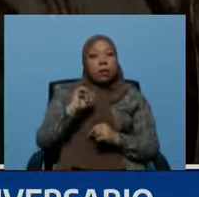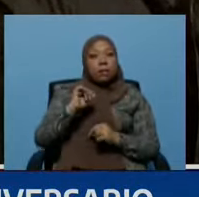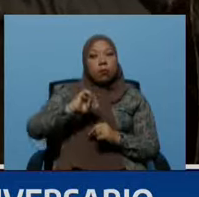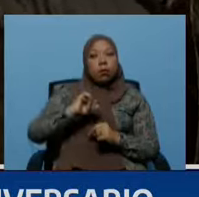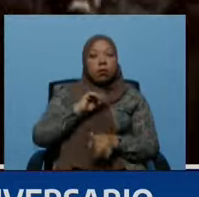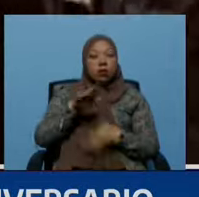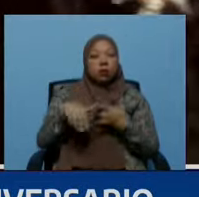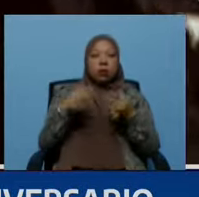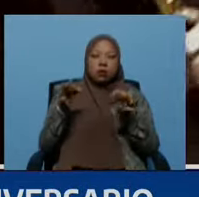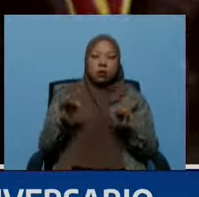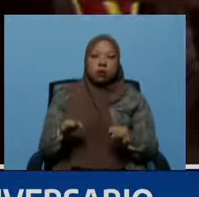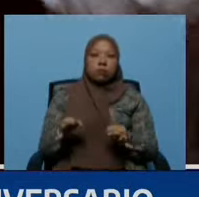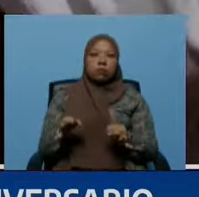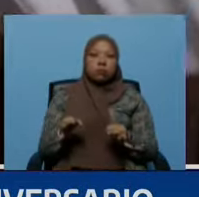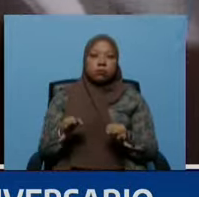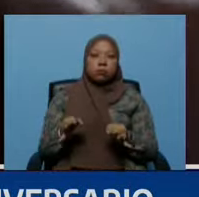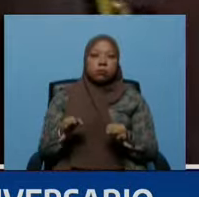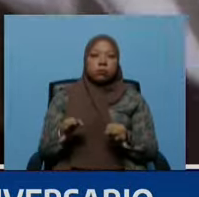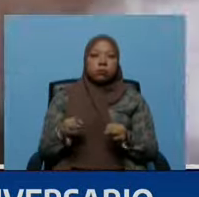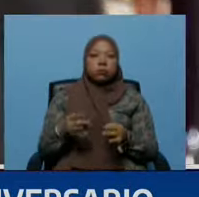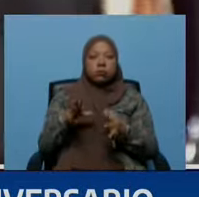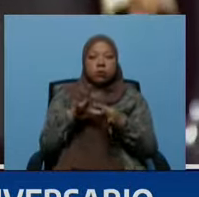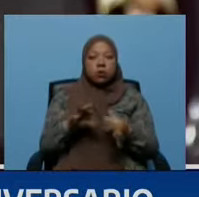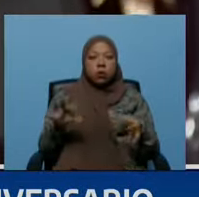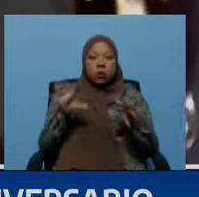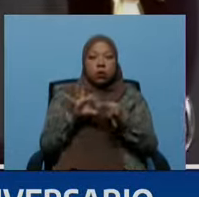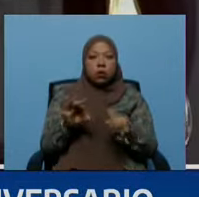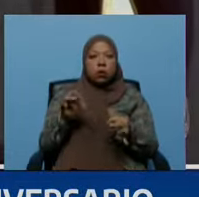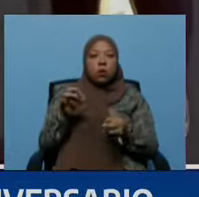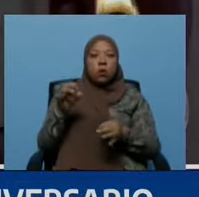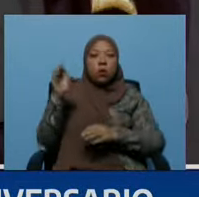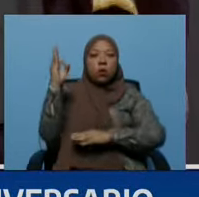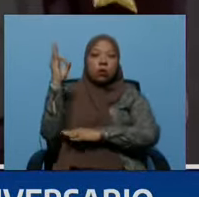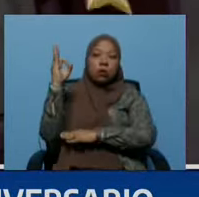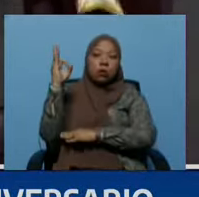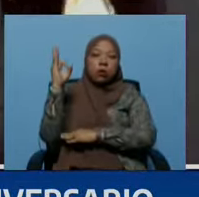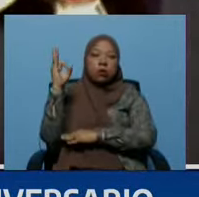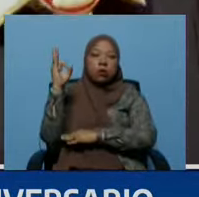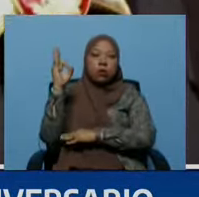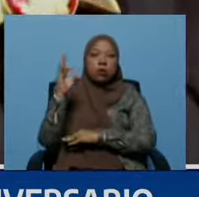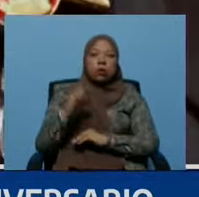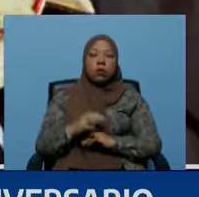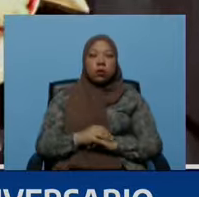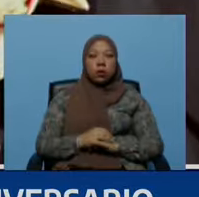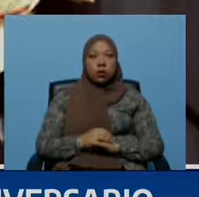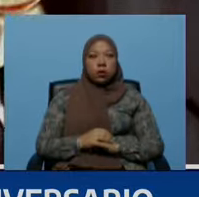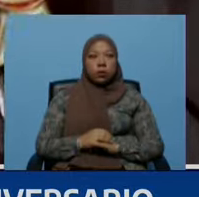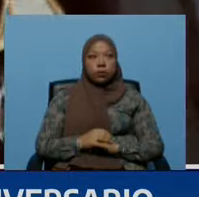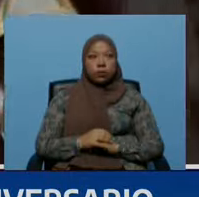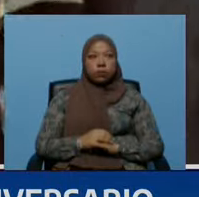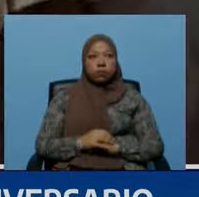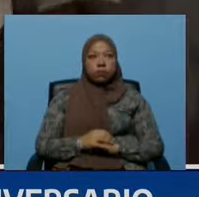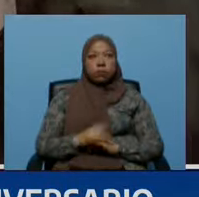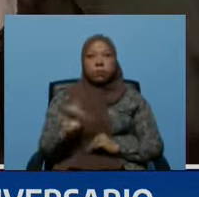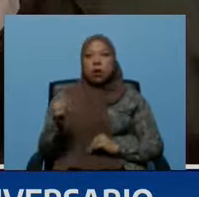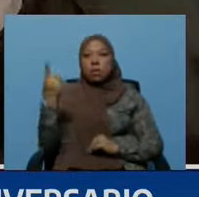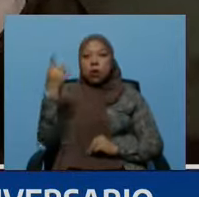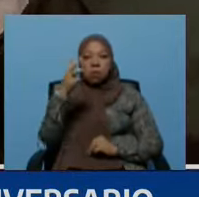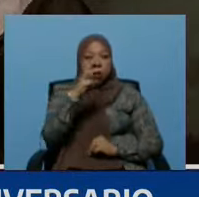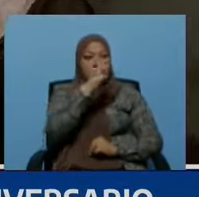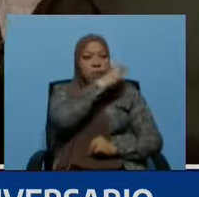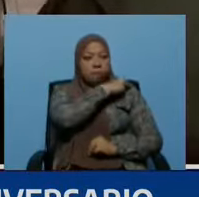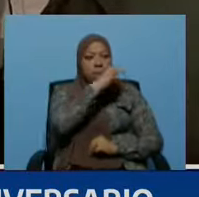nacionales. Uno de los muchachos me contaba en Barquisimeto, un sargento, el primer sargento